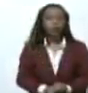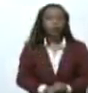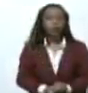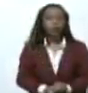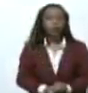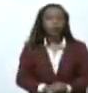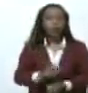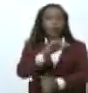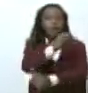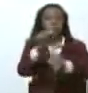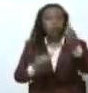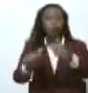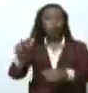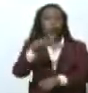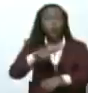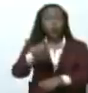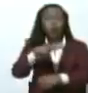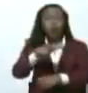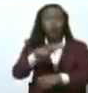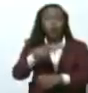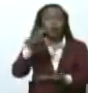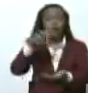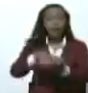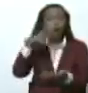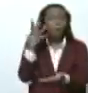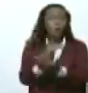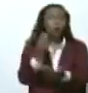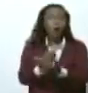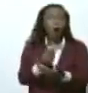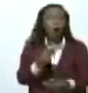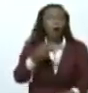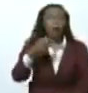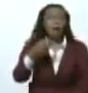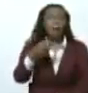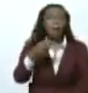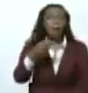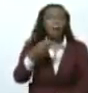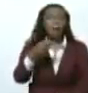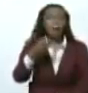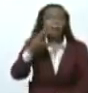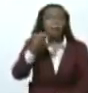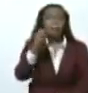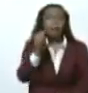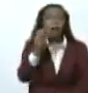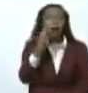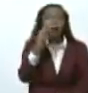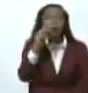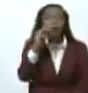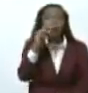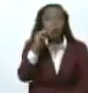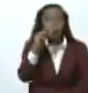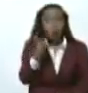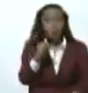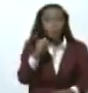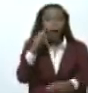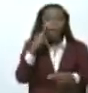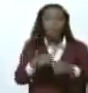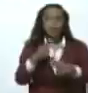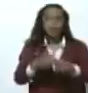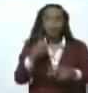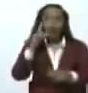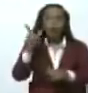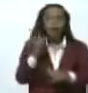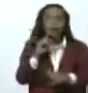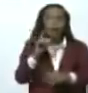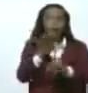En segundo lugar, en el estado Monagas, Pierre Aqueis Marún, de la Mesa de la Unidad